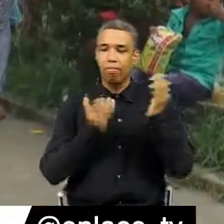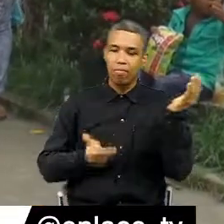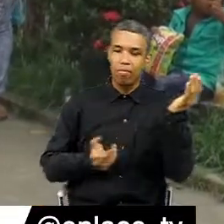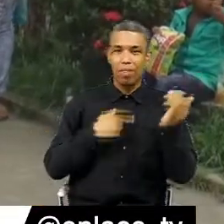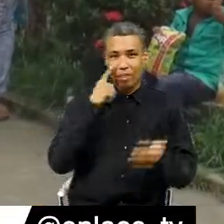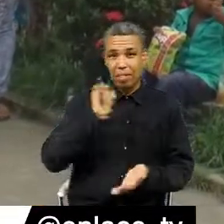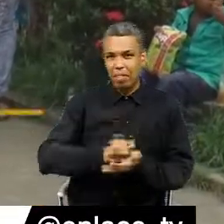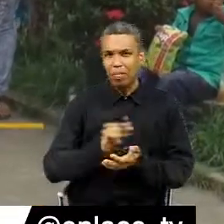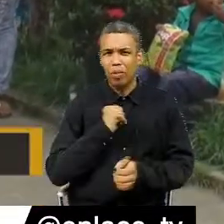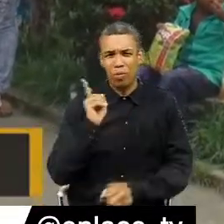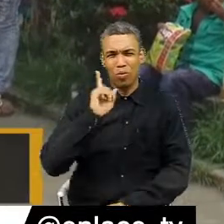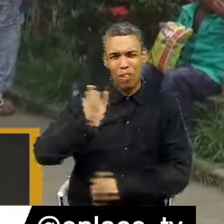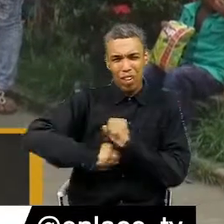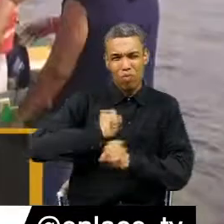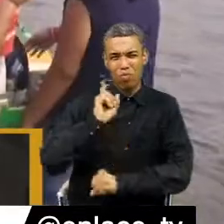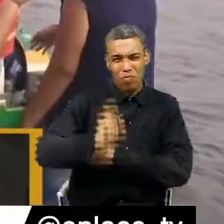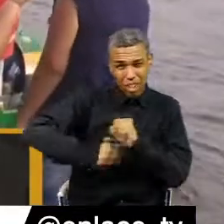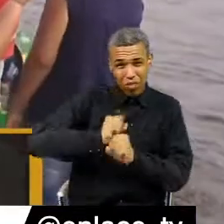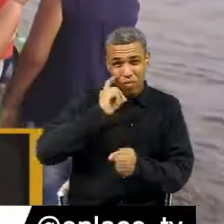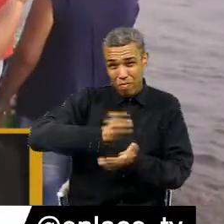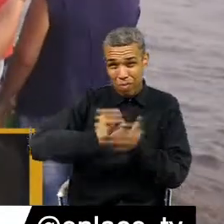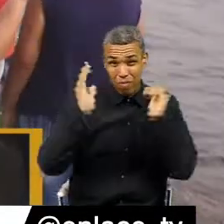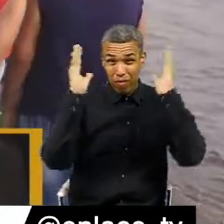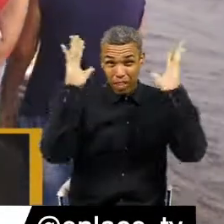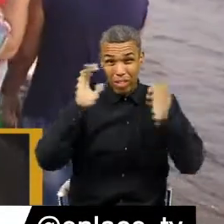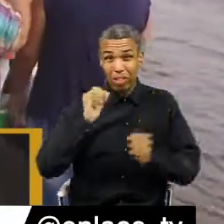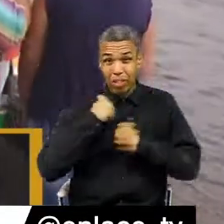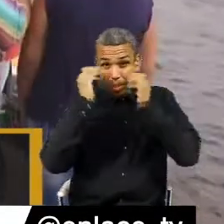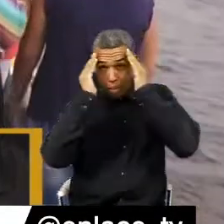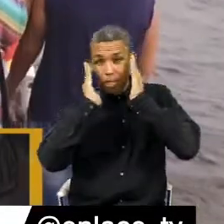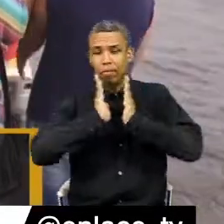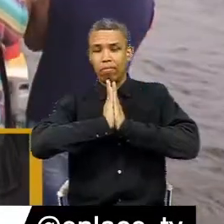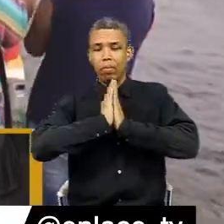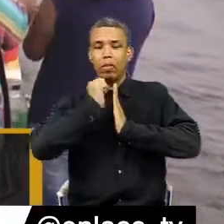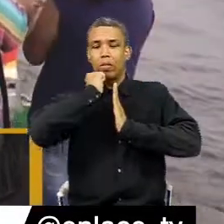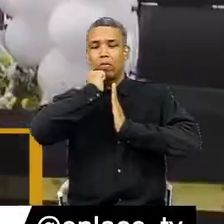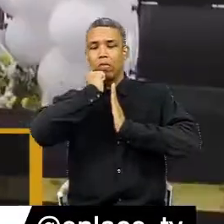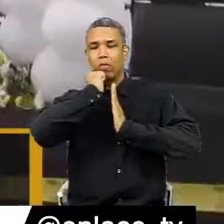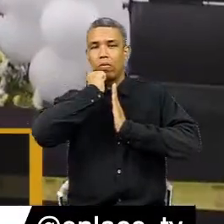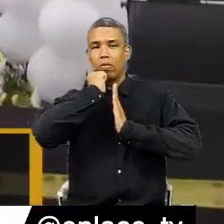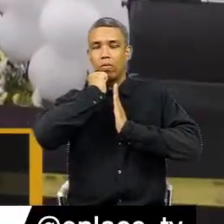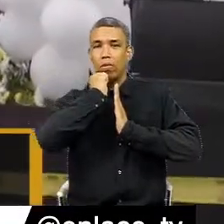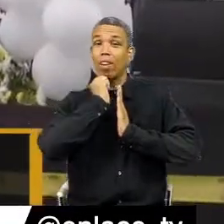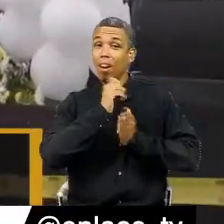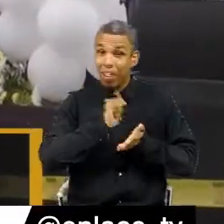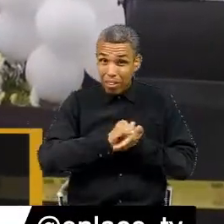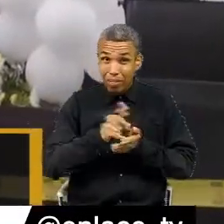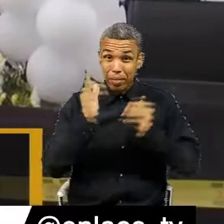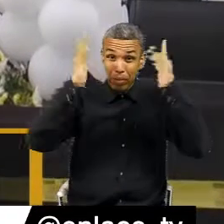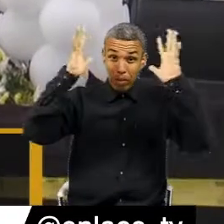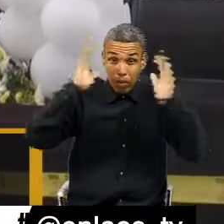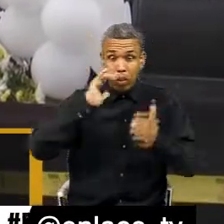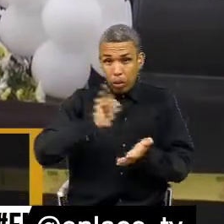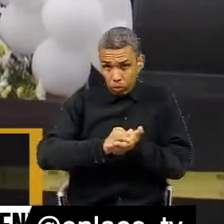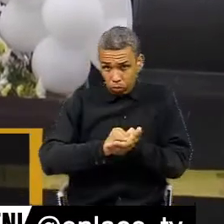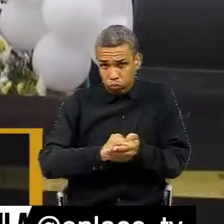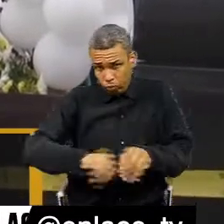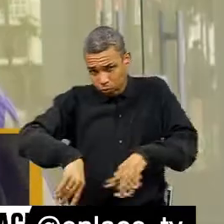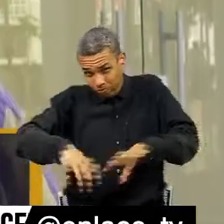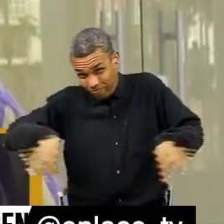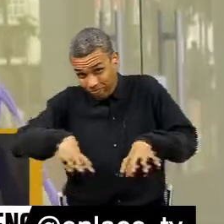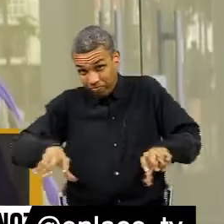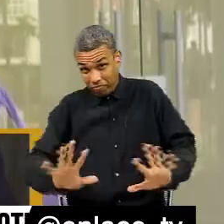de embarcaciones menores, se prepara para celebrar el Día de la Virgen del Carmen. La organización ya tiene prevista la programación. A partir de